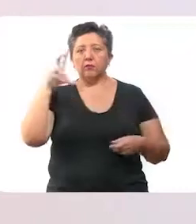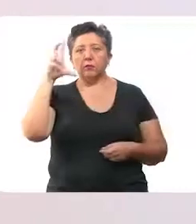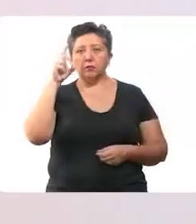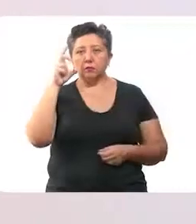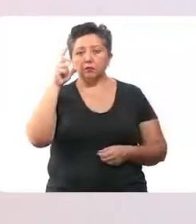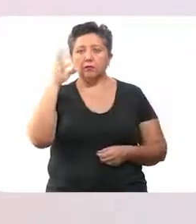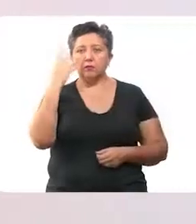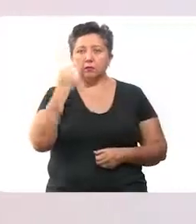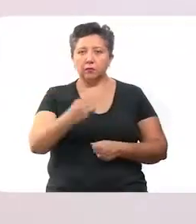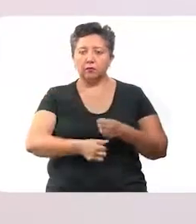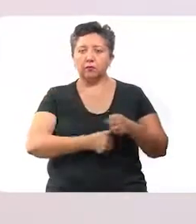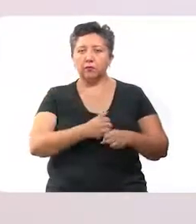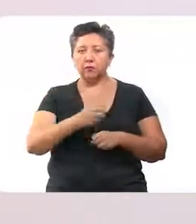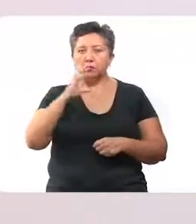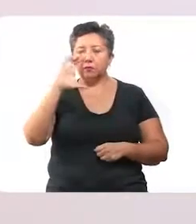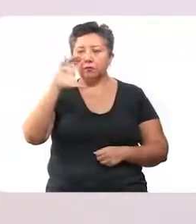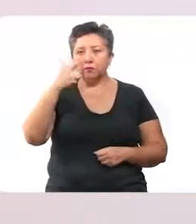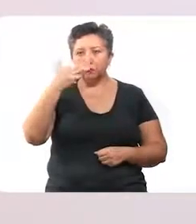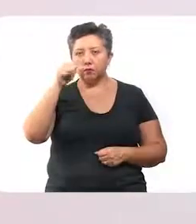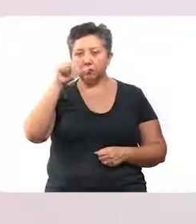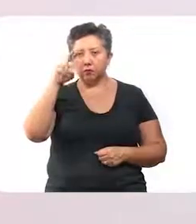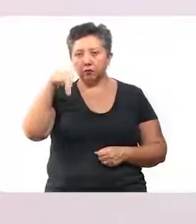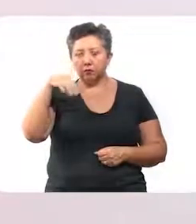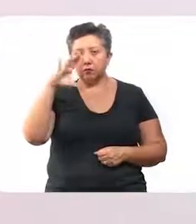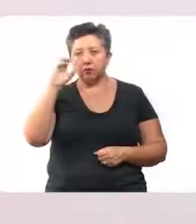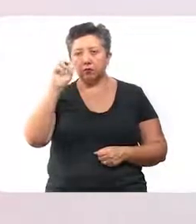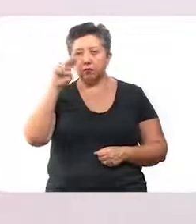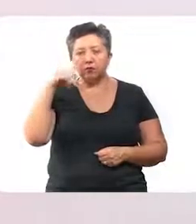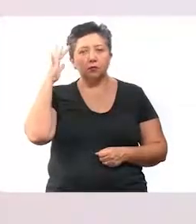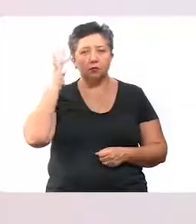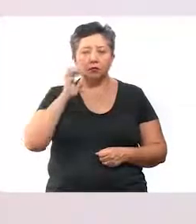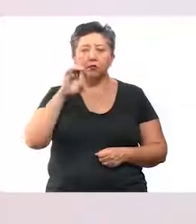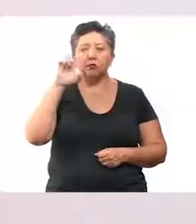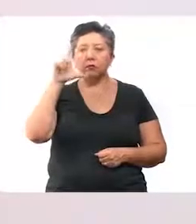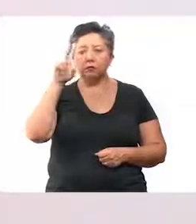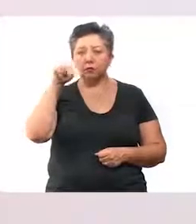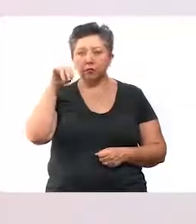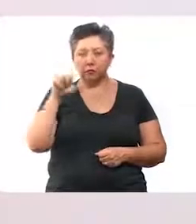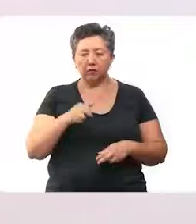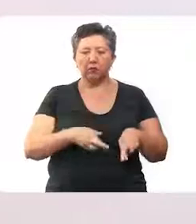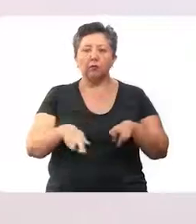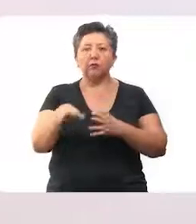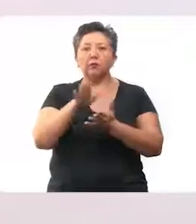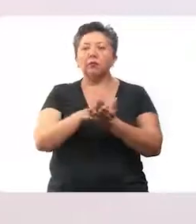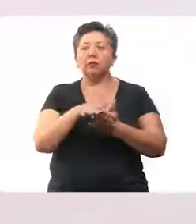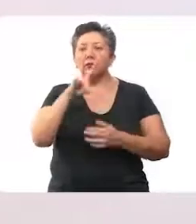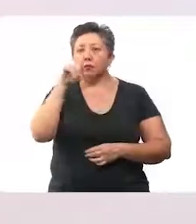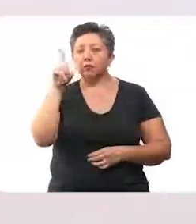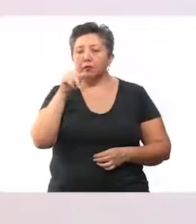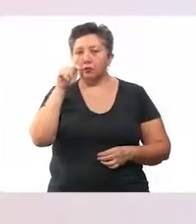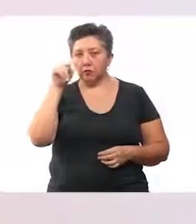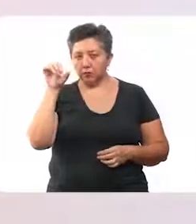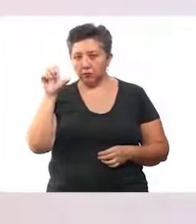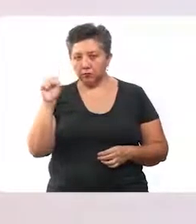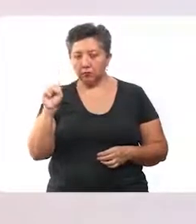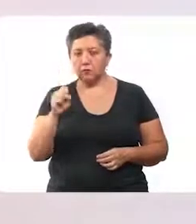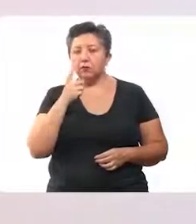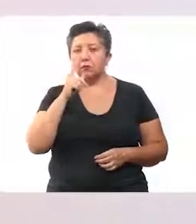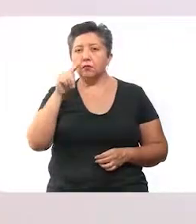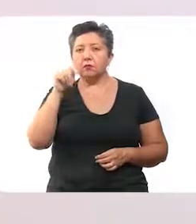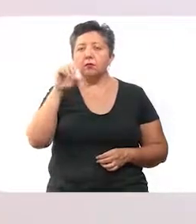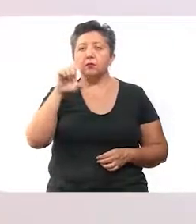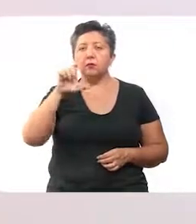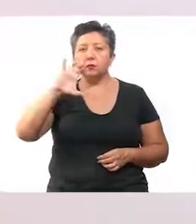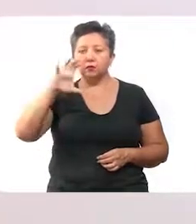de 30 a 39 años de Chancón, Canzacap, Santa Elena, Río Lagartos, Mayapán, Citás, Chiquinzonot,